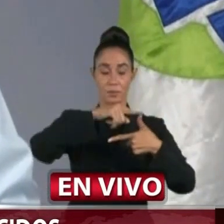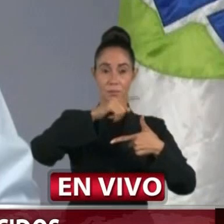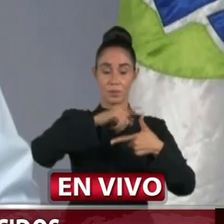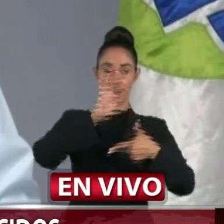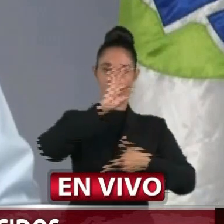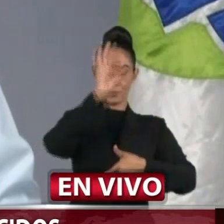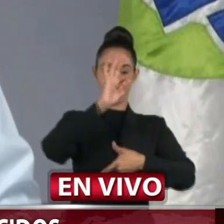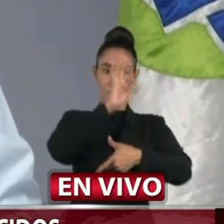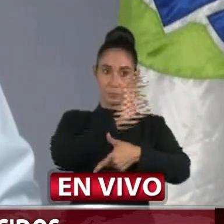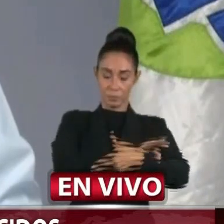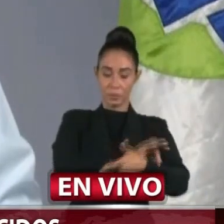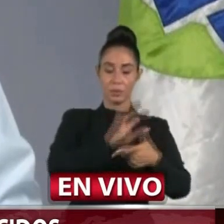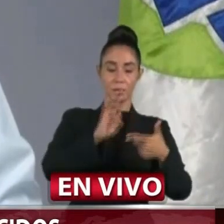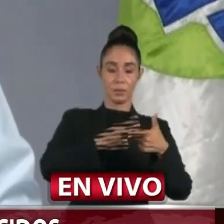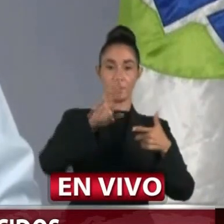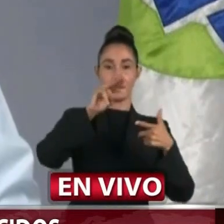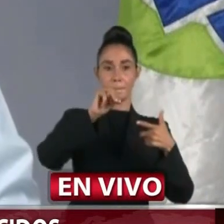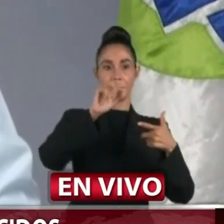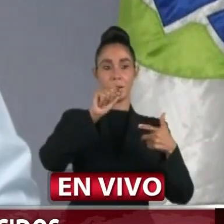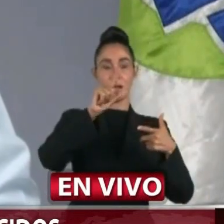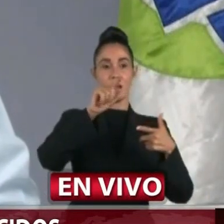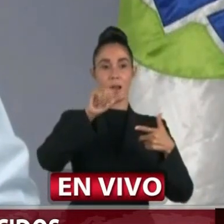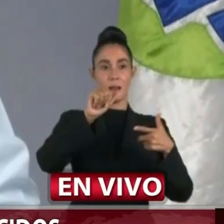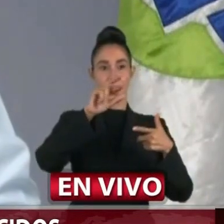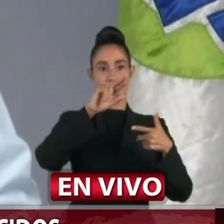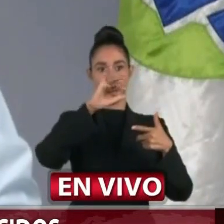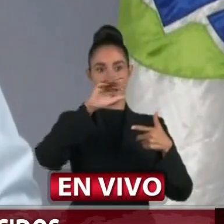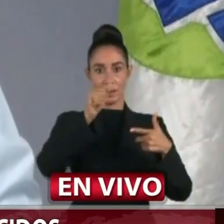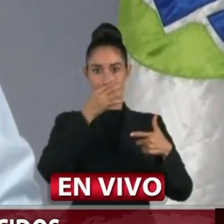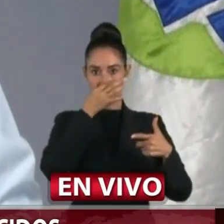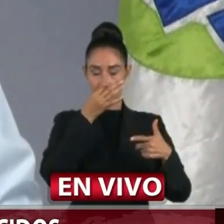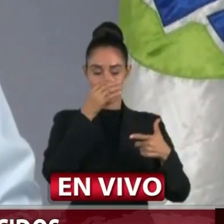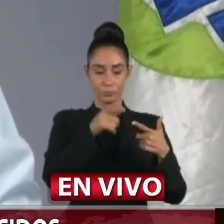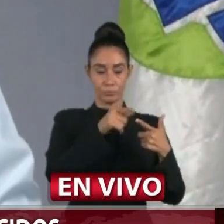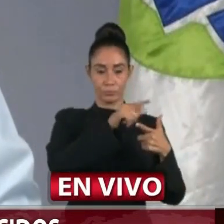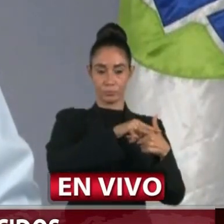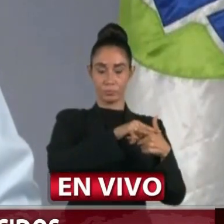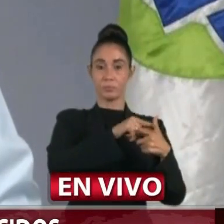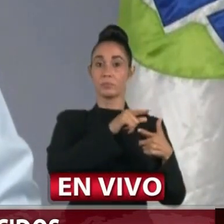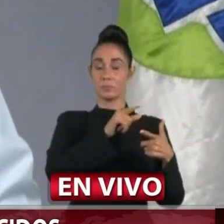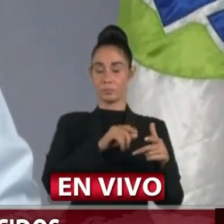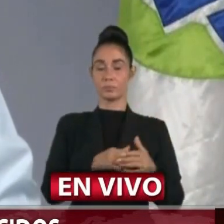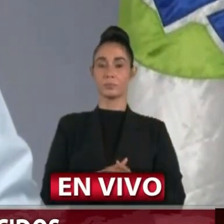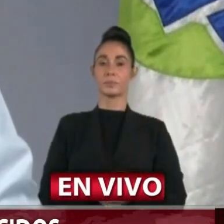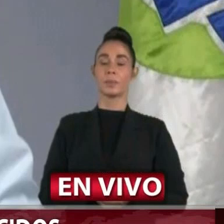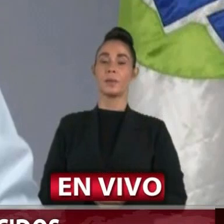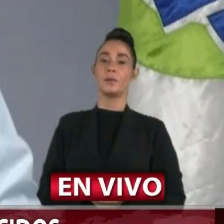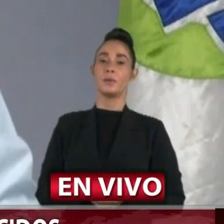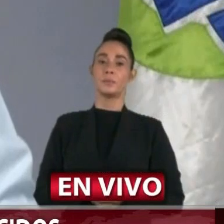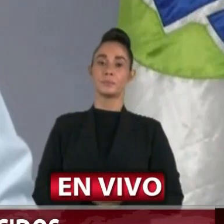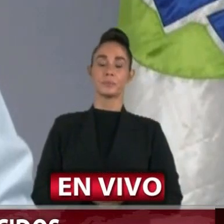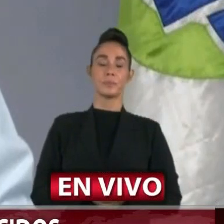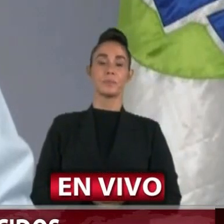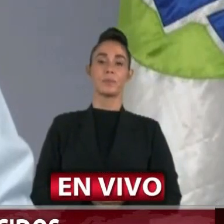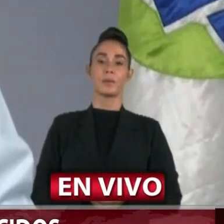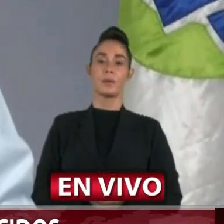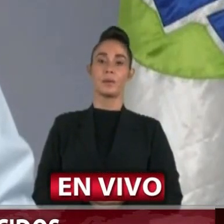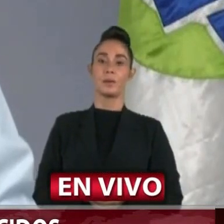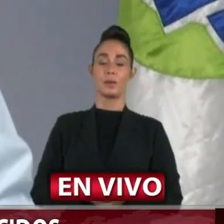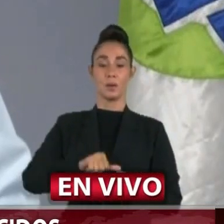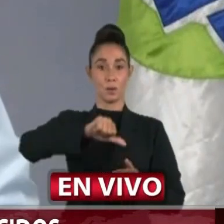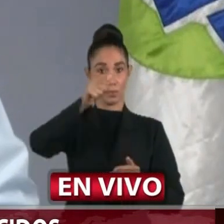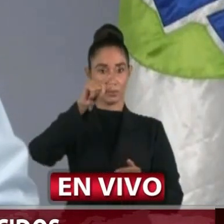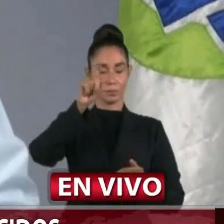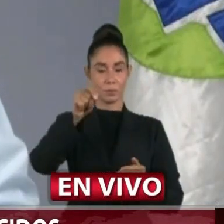próximas semanas unos datos totalmente diferentes a los que se han computado a la fecha. Con relación a